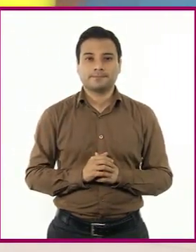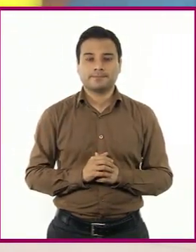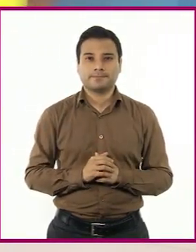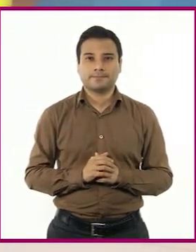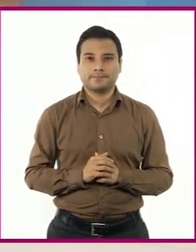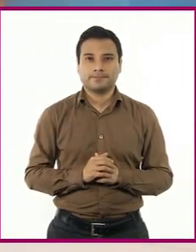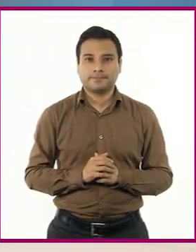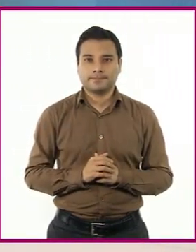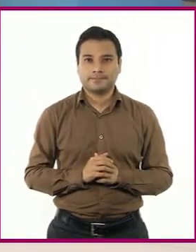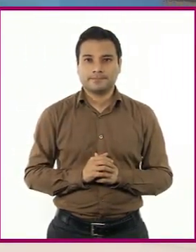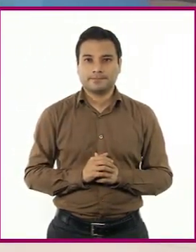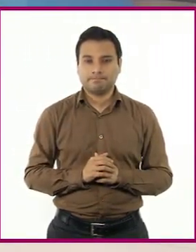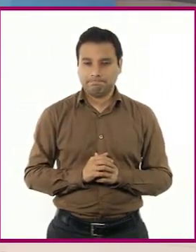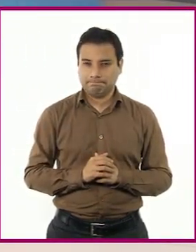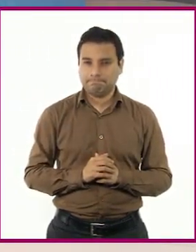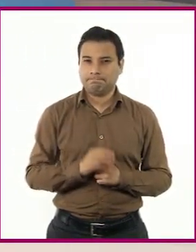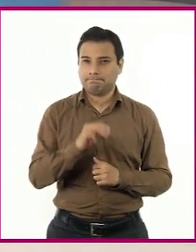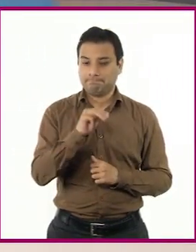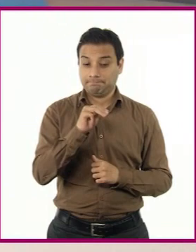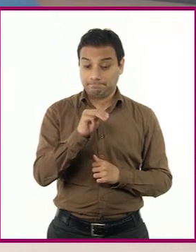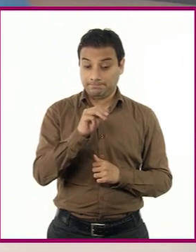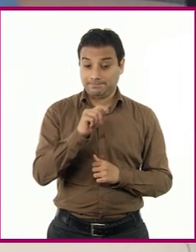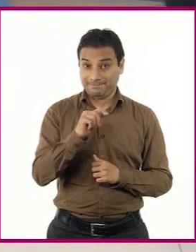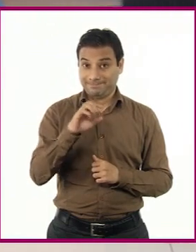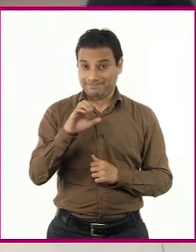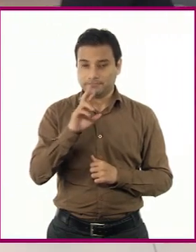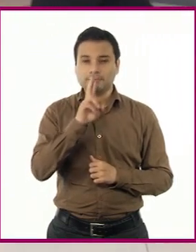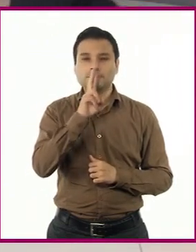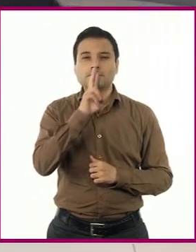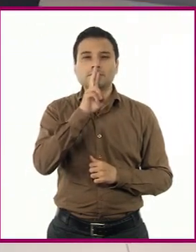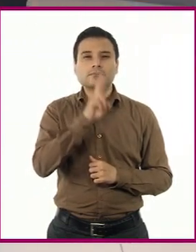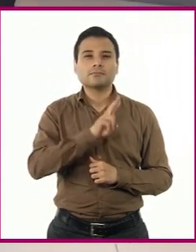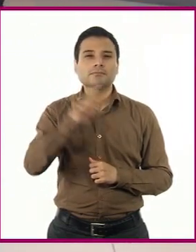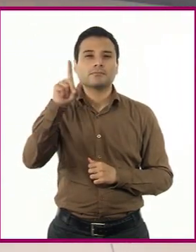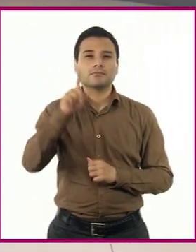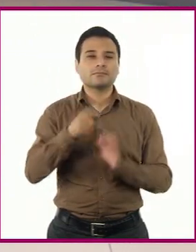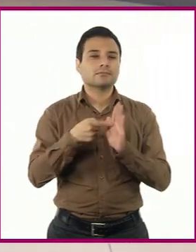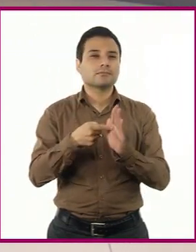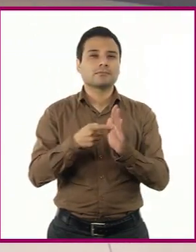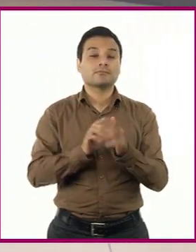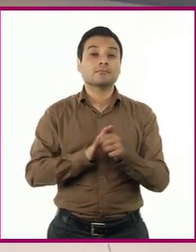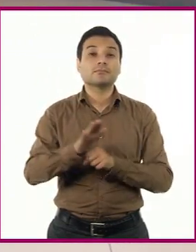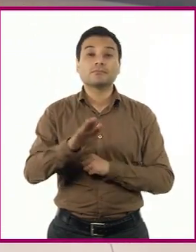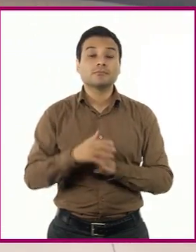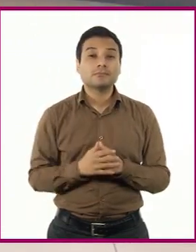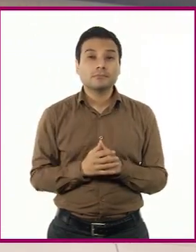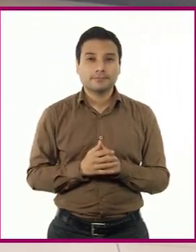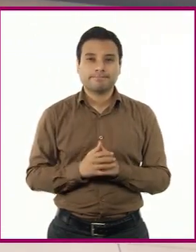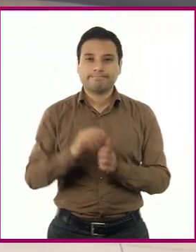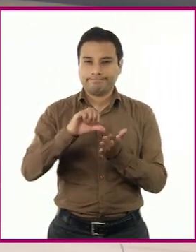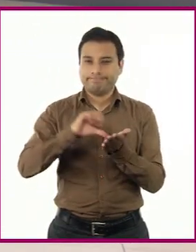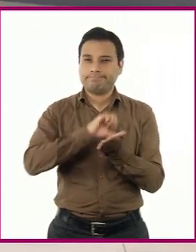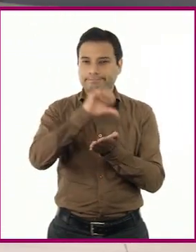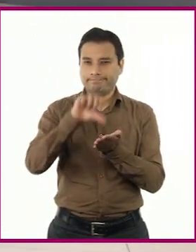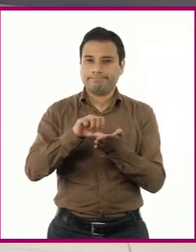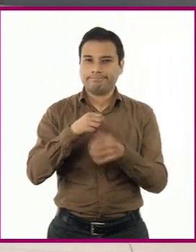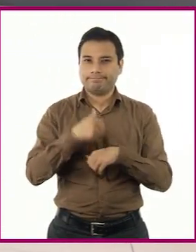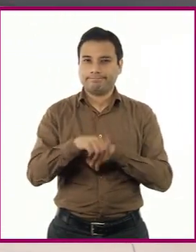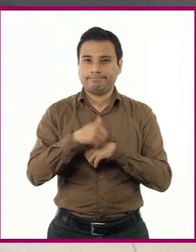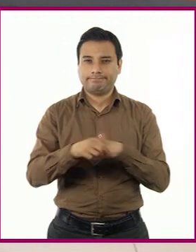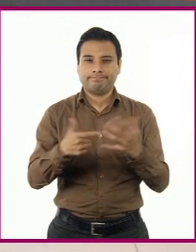La medida de tendencia central más representativa, en este caso de las calificaciones, fue la mediana igual a